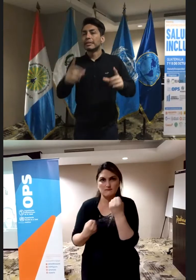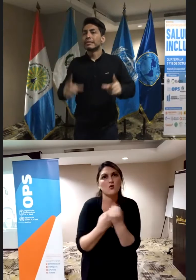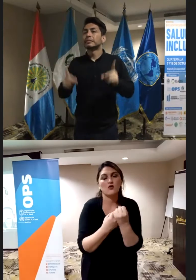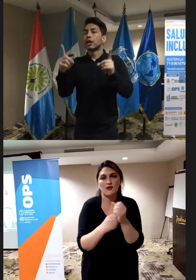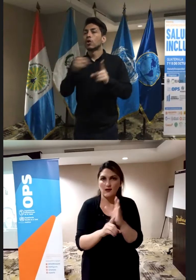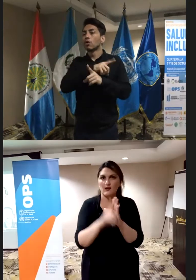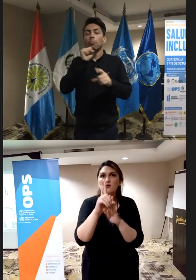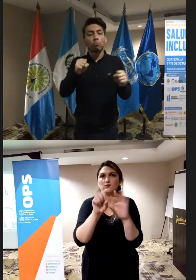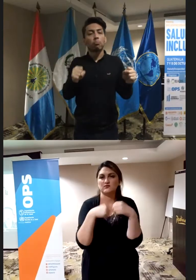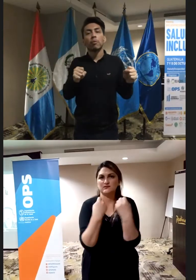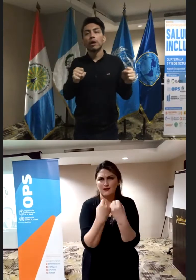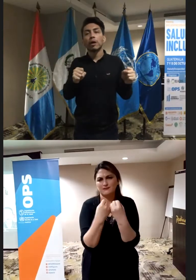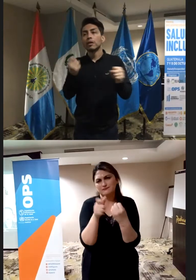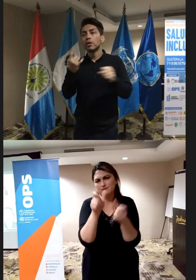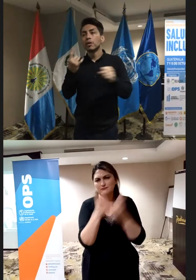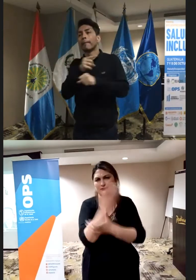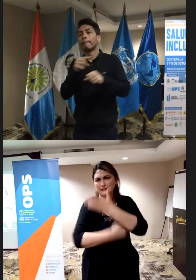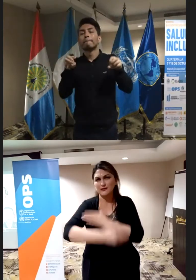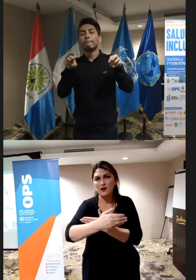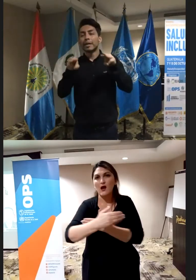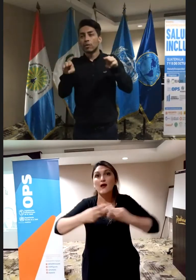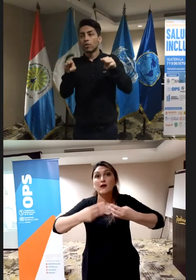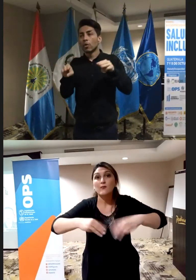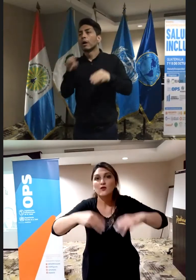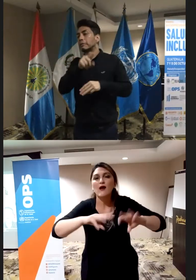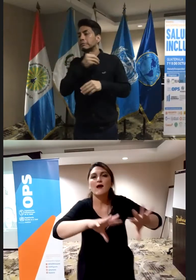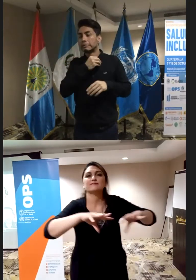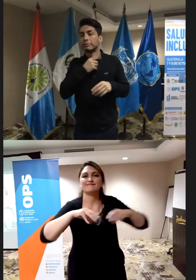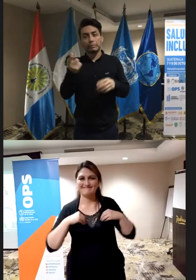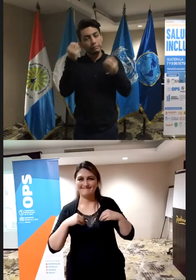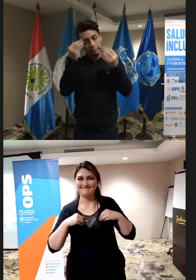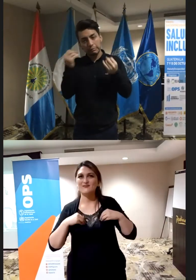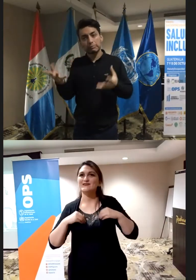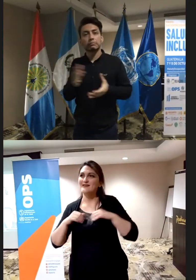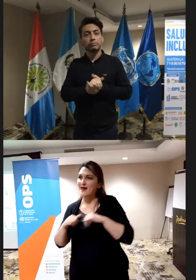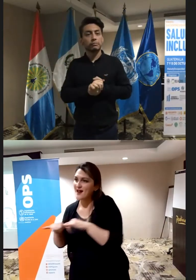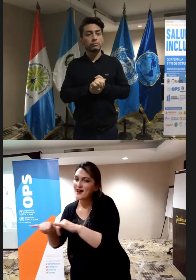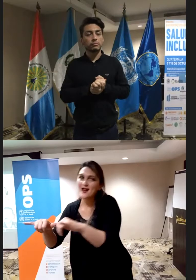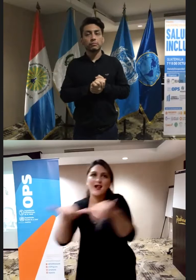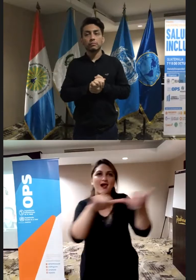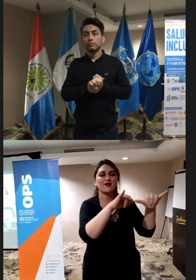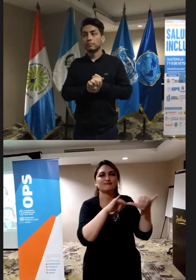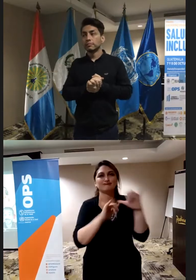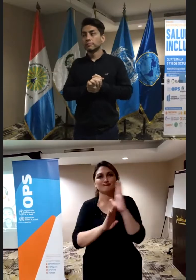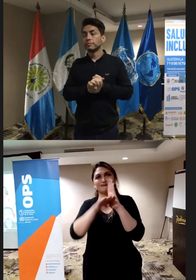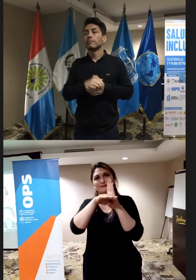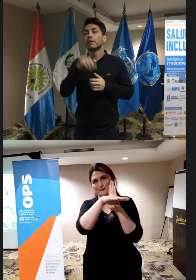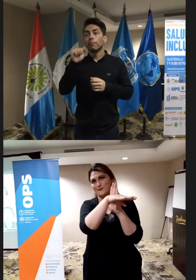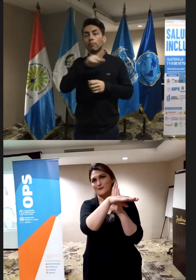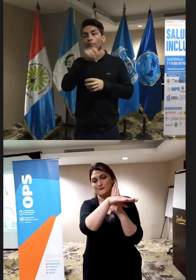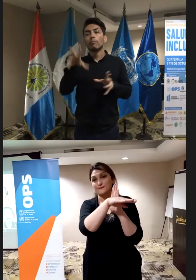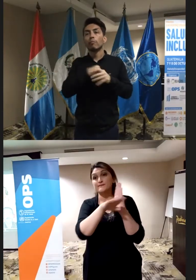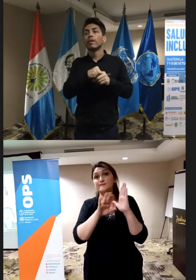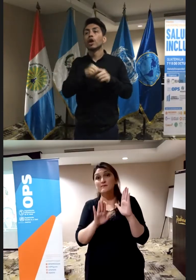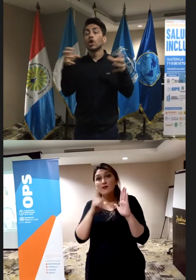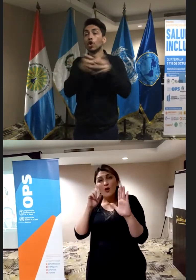utilizando esta metodología. Por eso que lo hace que es importante. Esto va más allá del objetivo